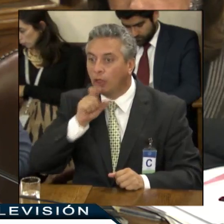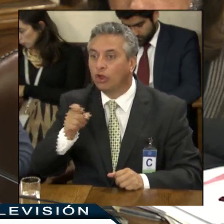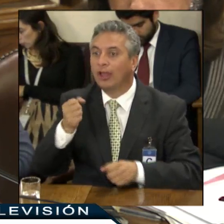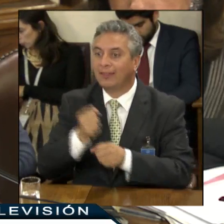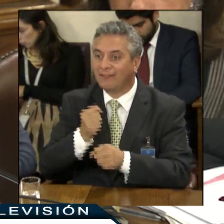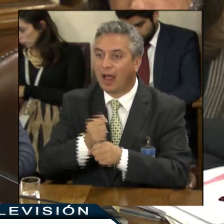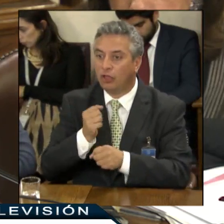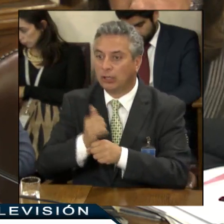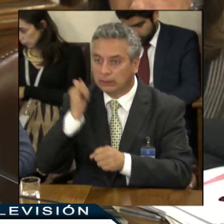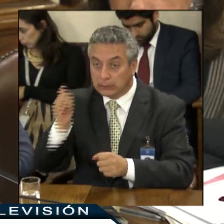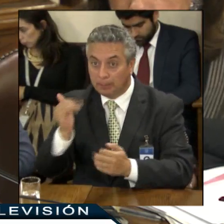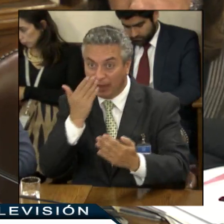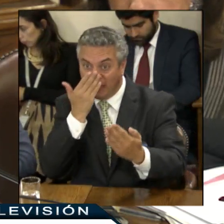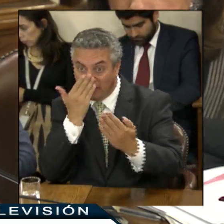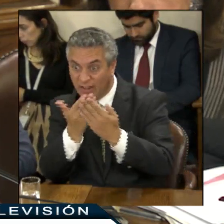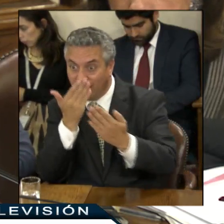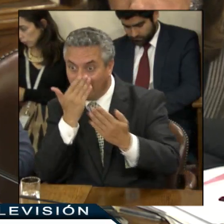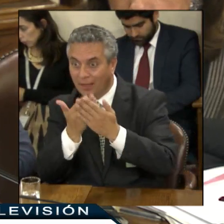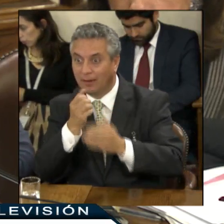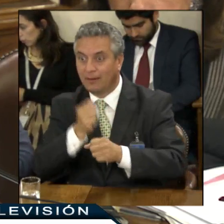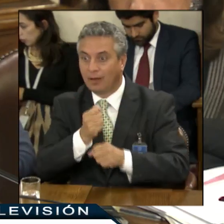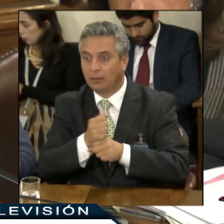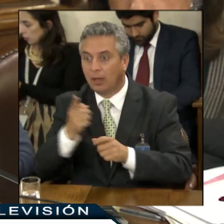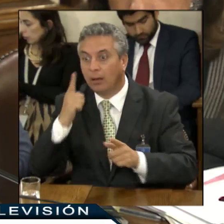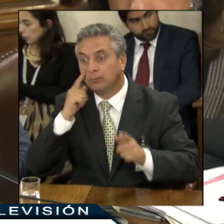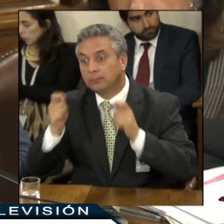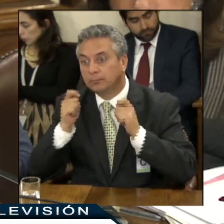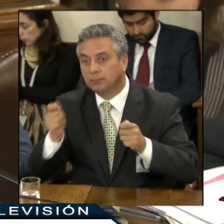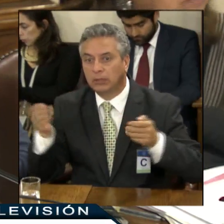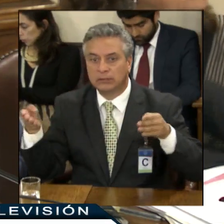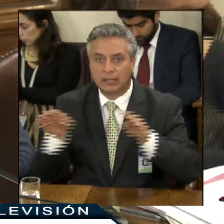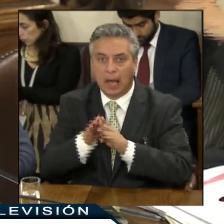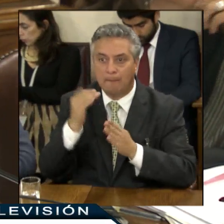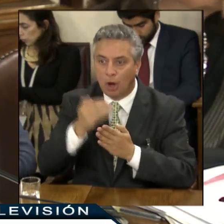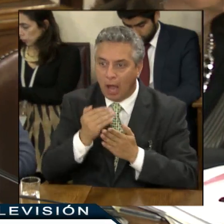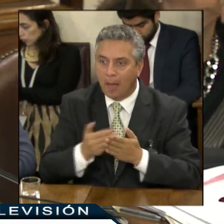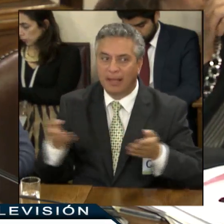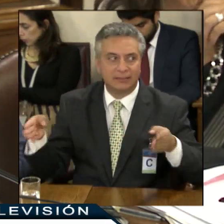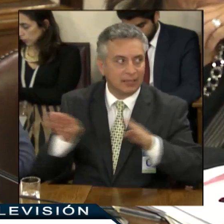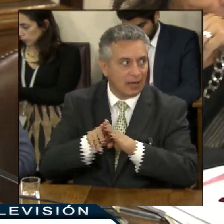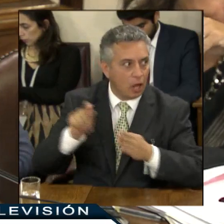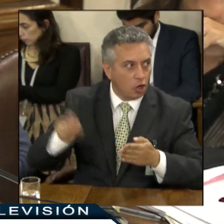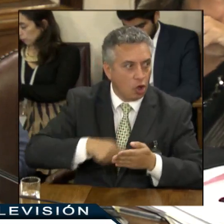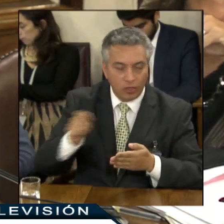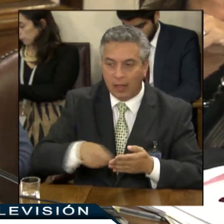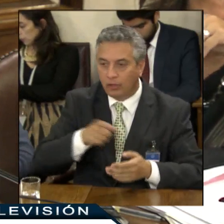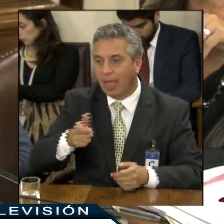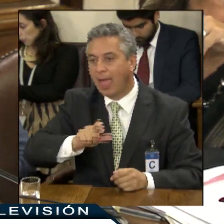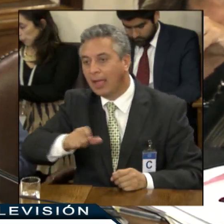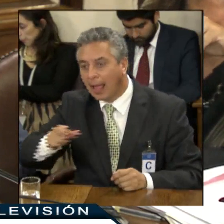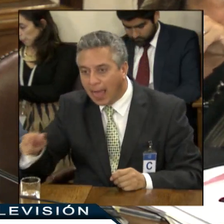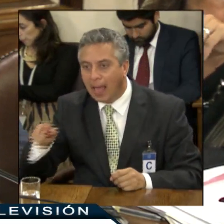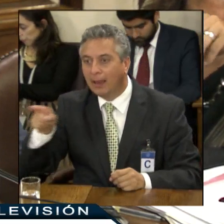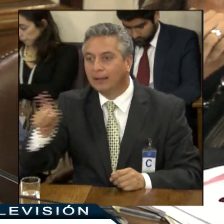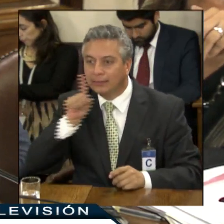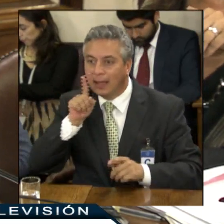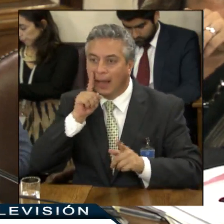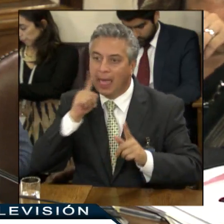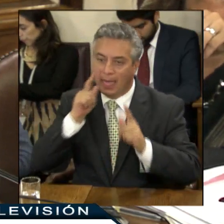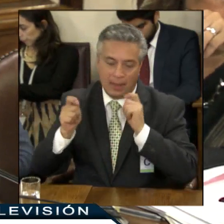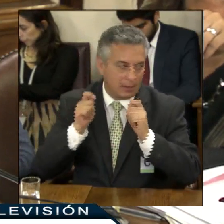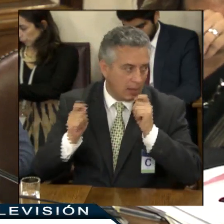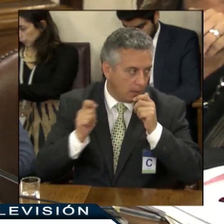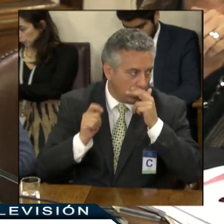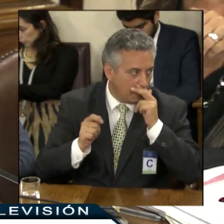enfrentado a sus empleadores eh Por riesgo a cerrar programas cerrar contratos que sé yo y los canales están en riesgo de